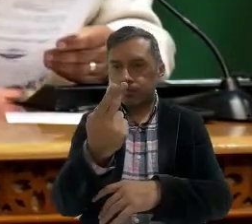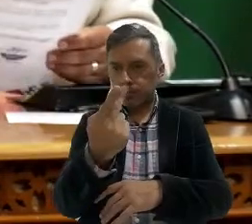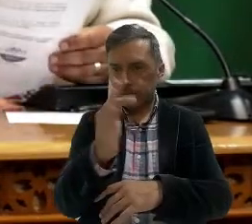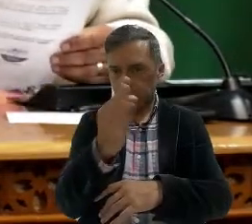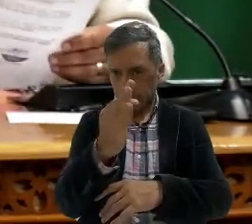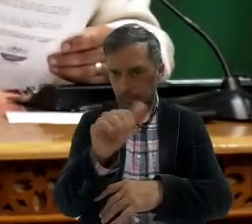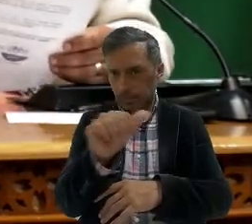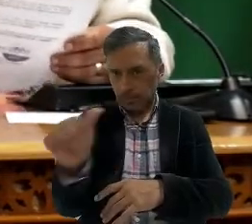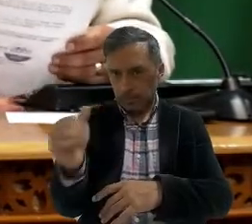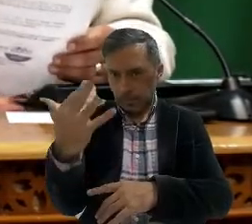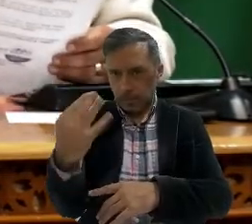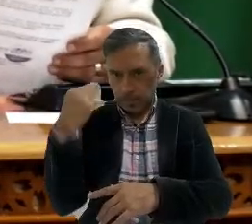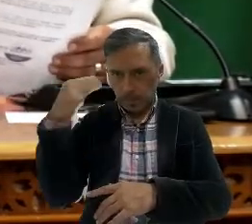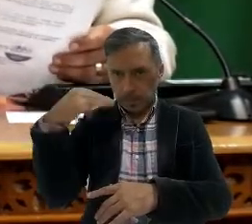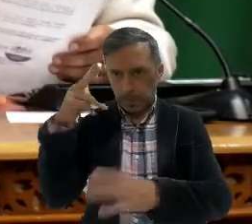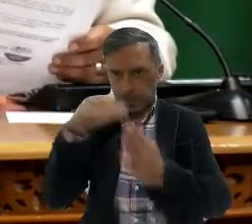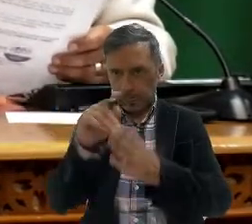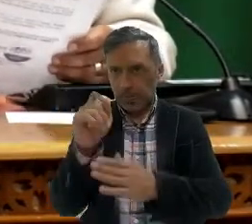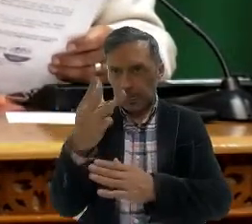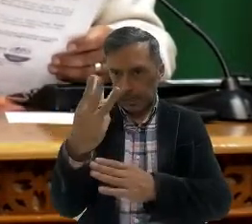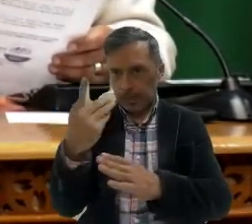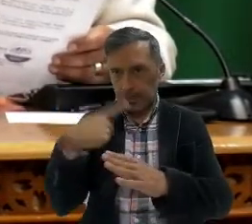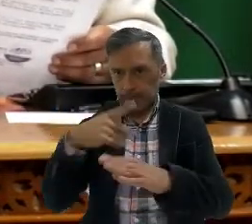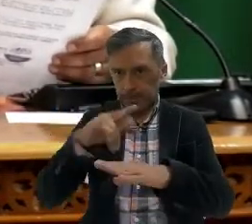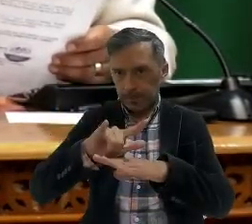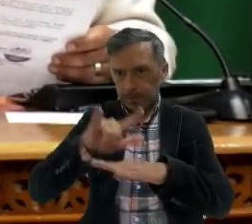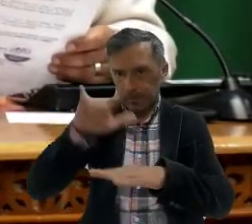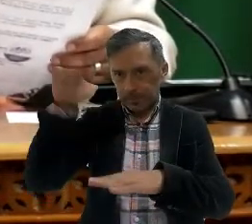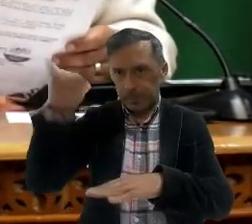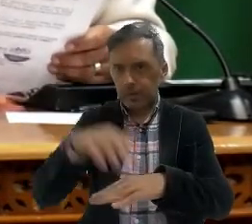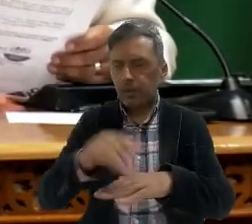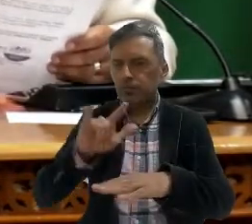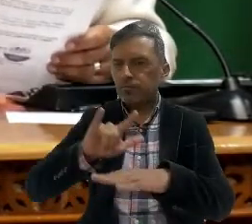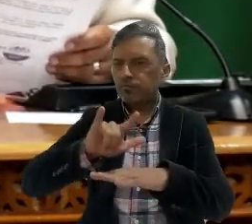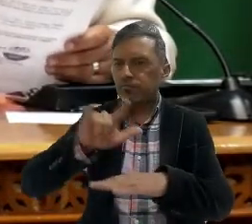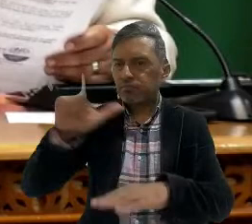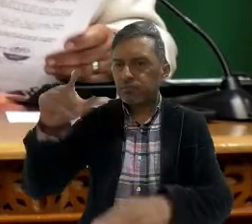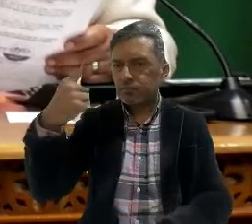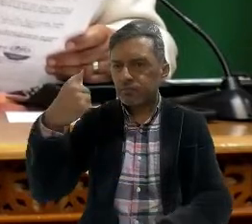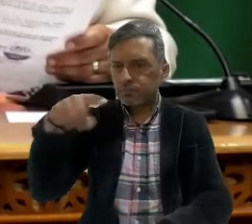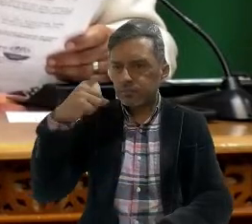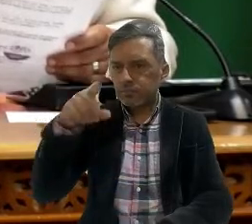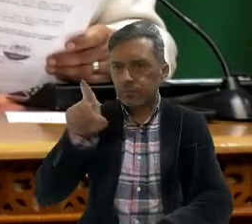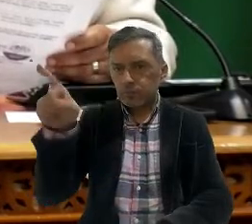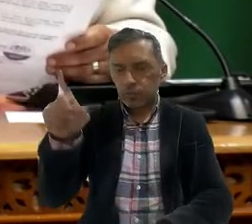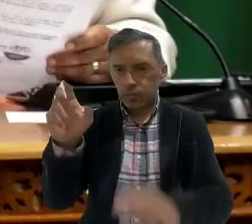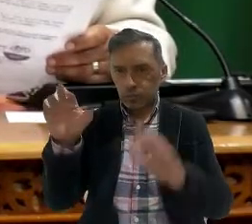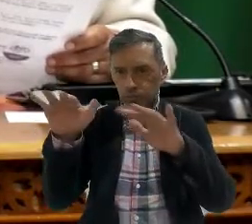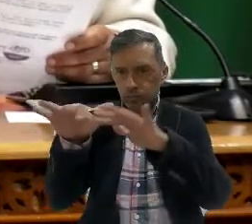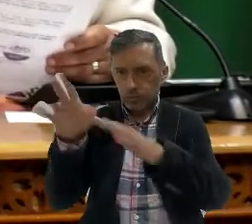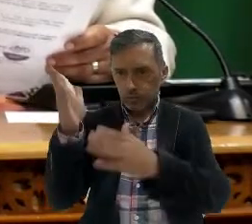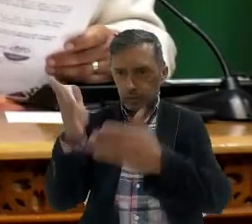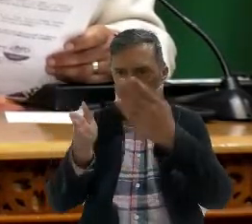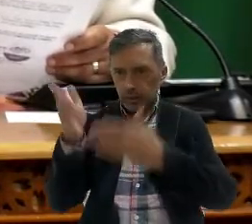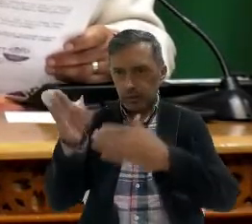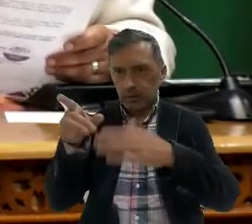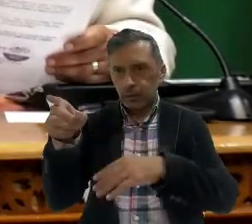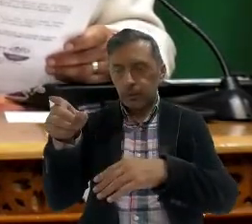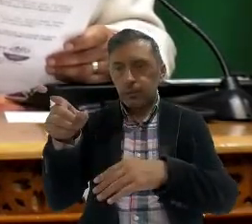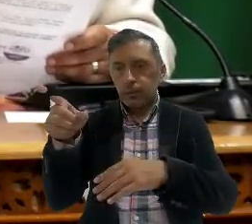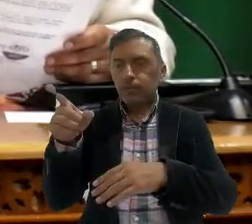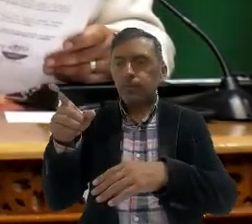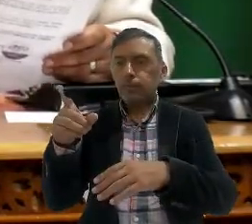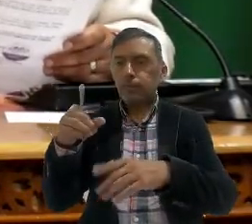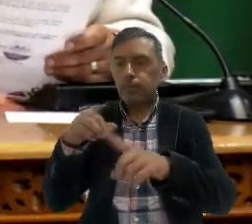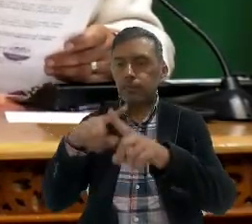año 2023. El propósito del viaje es acudir al convoy para la internacionalización de